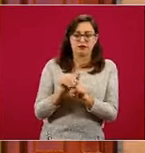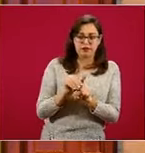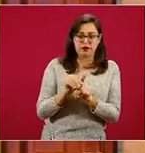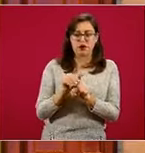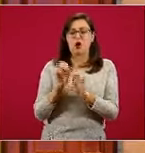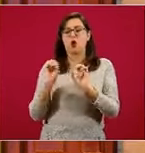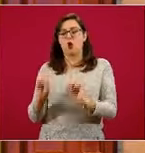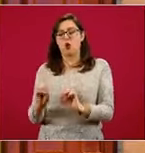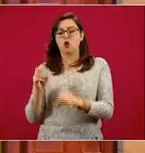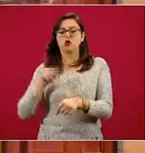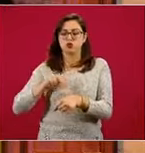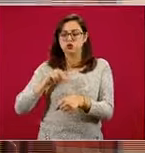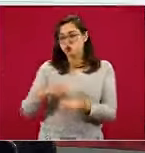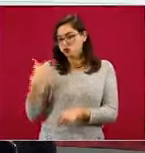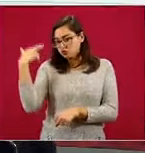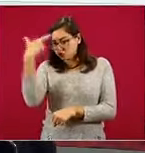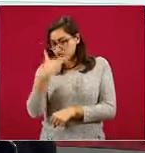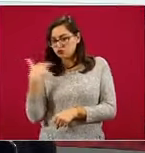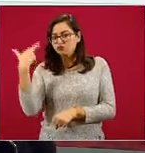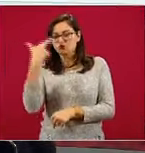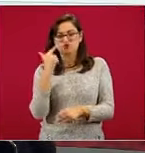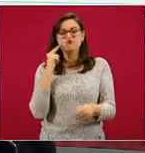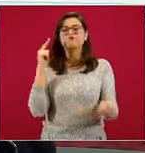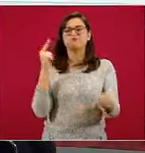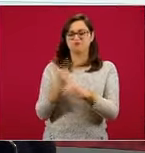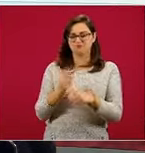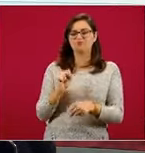dictaminación clínico-epidemiológica, y entonces para hoy